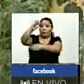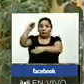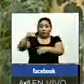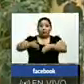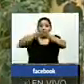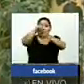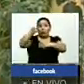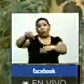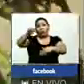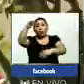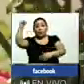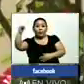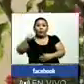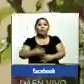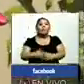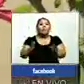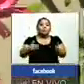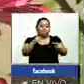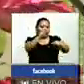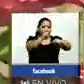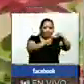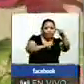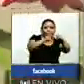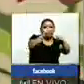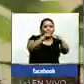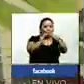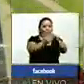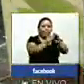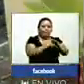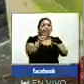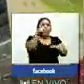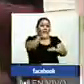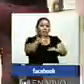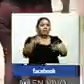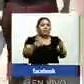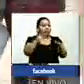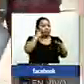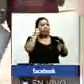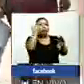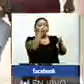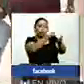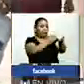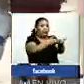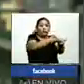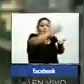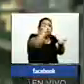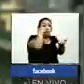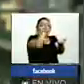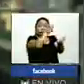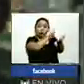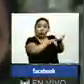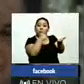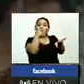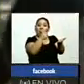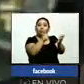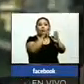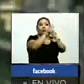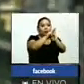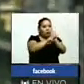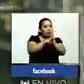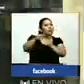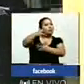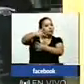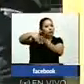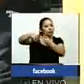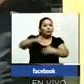e internacionales. Construyeron la vecindad y ahora es un modelo donde también se cumplen reglas de